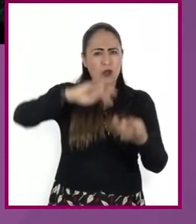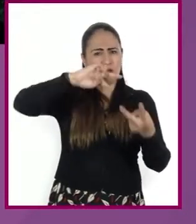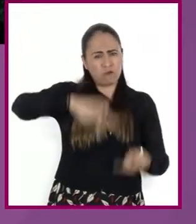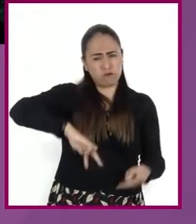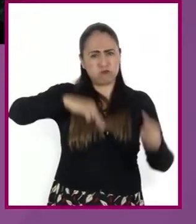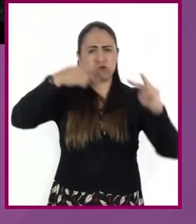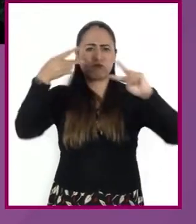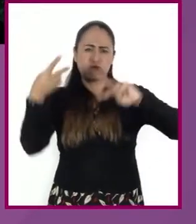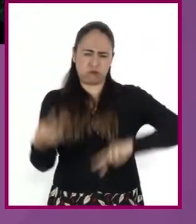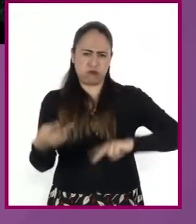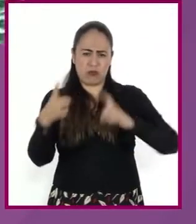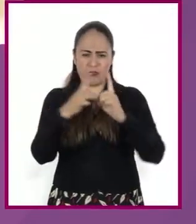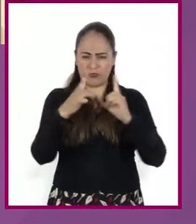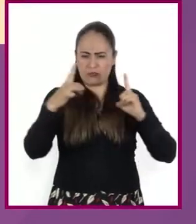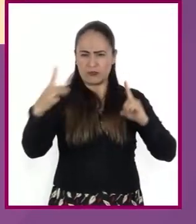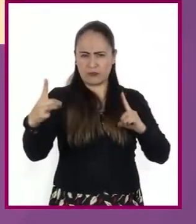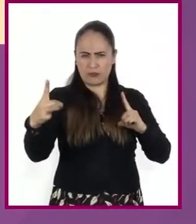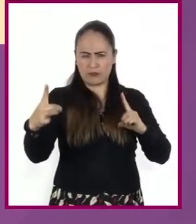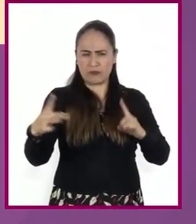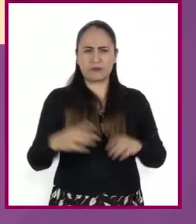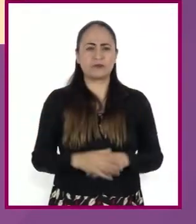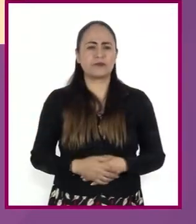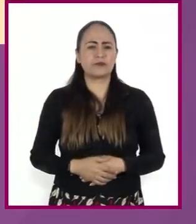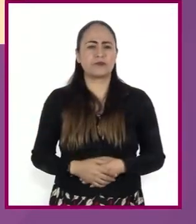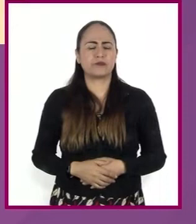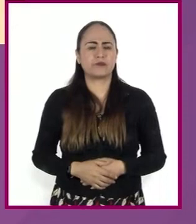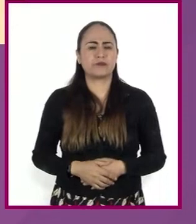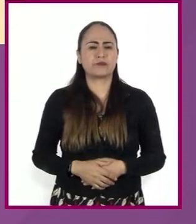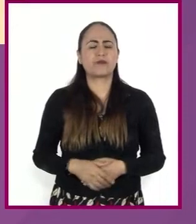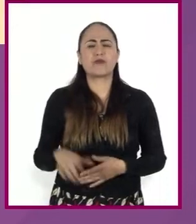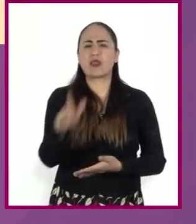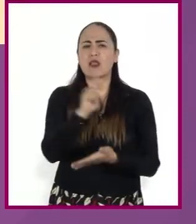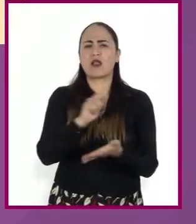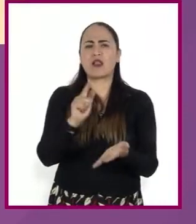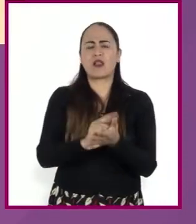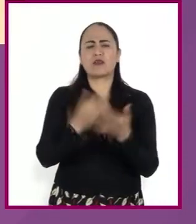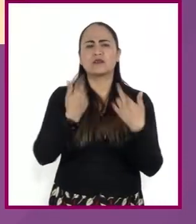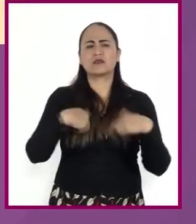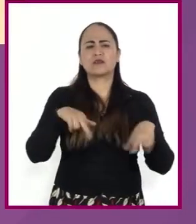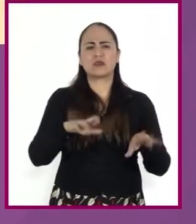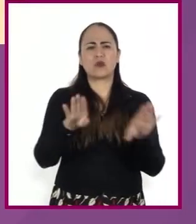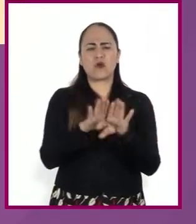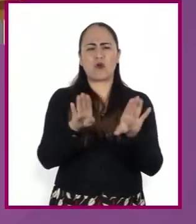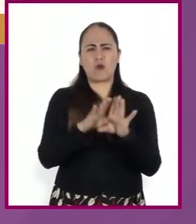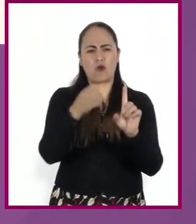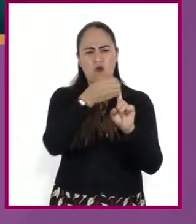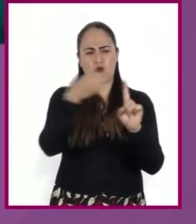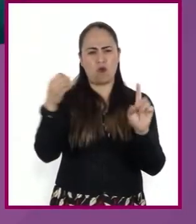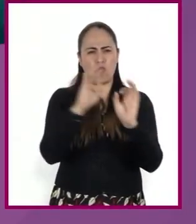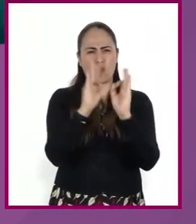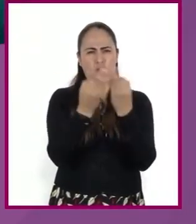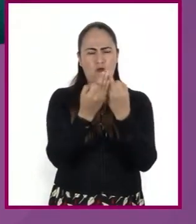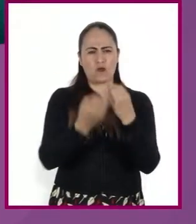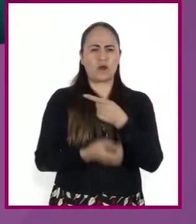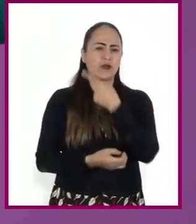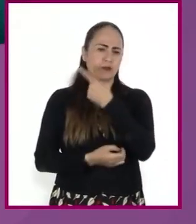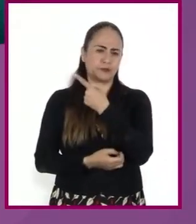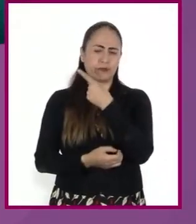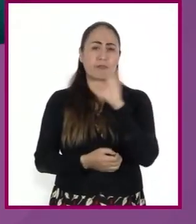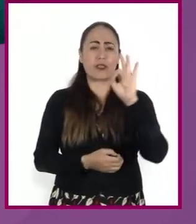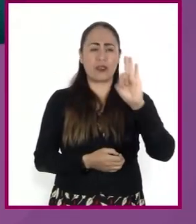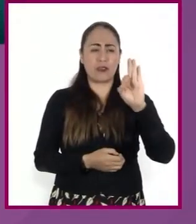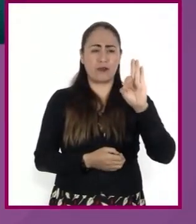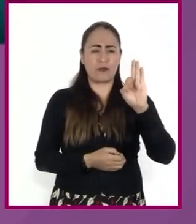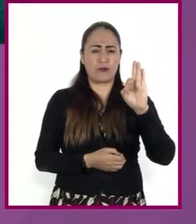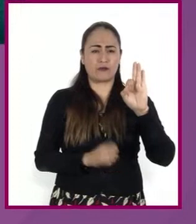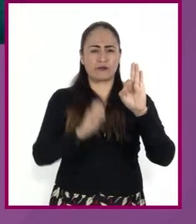de la distancia que los separa. Esta ley se representa con la siguiente fórmula, donde F es